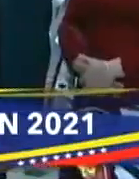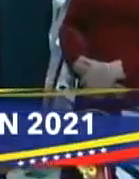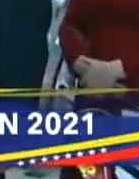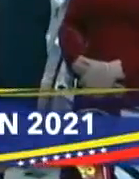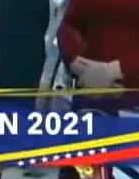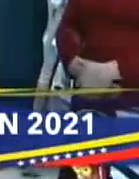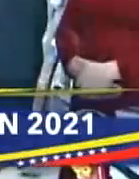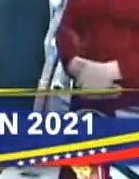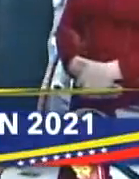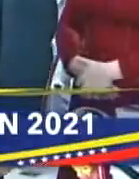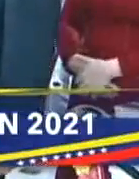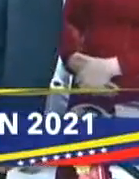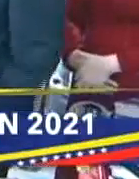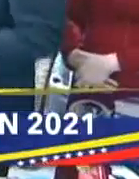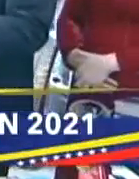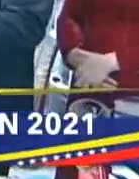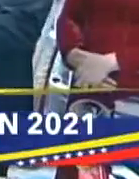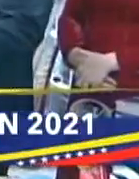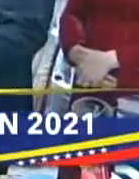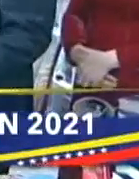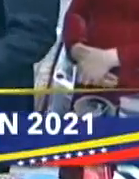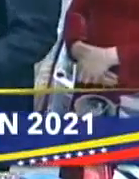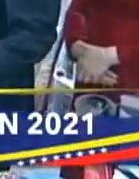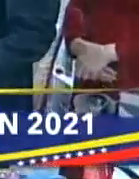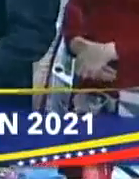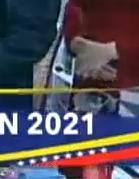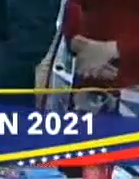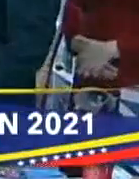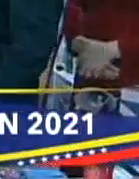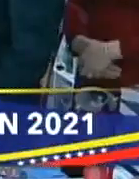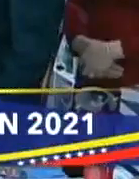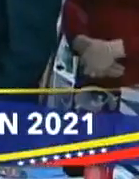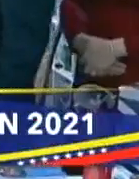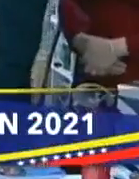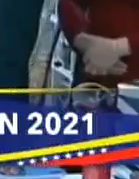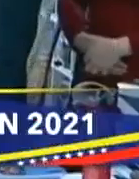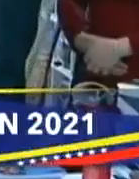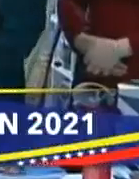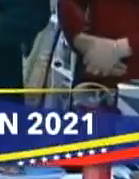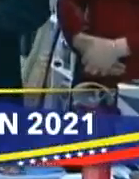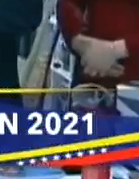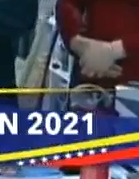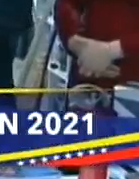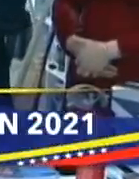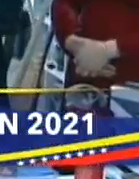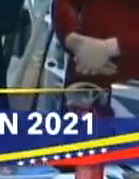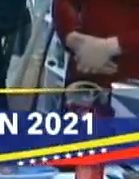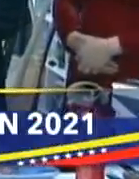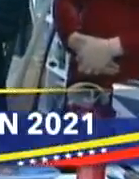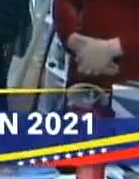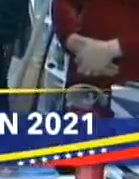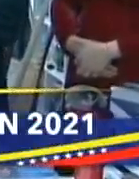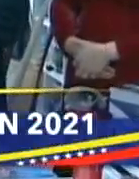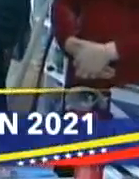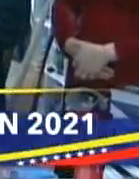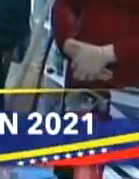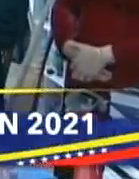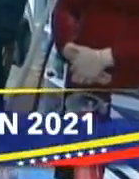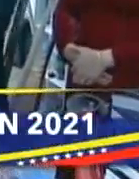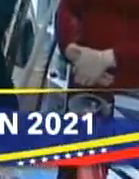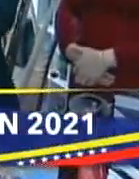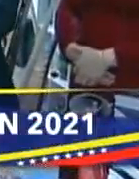1964 en la operación Nguyễn Văn Trỗi en Caracas. Correcto. Sí. Inolvidable. Sí. Vivir como